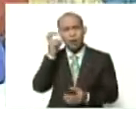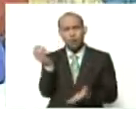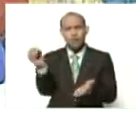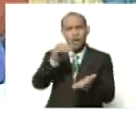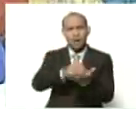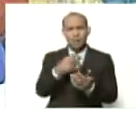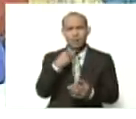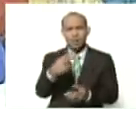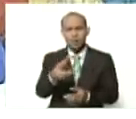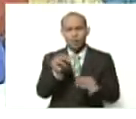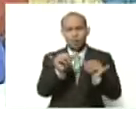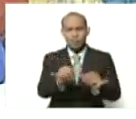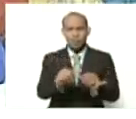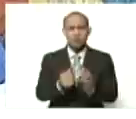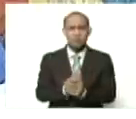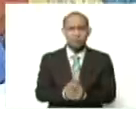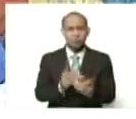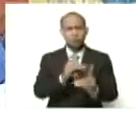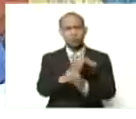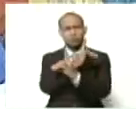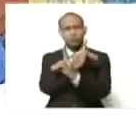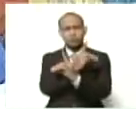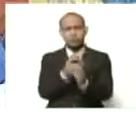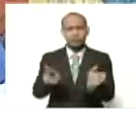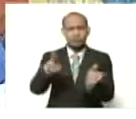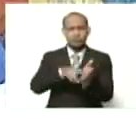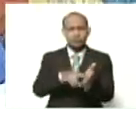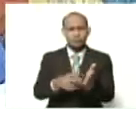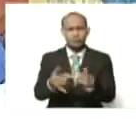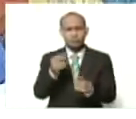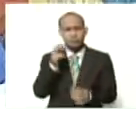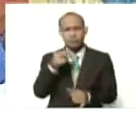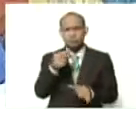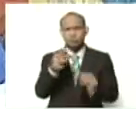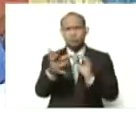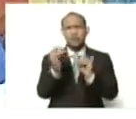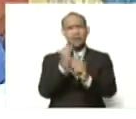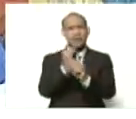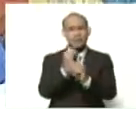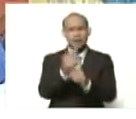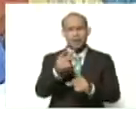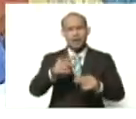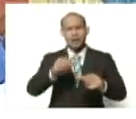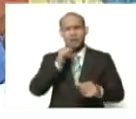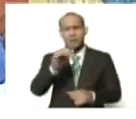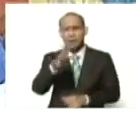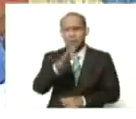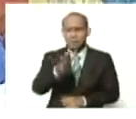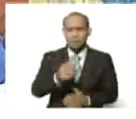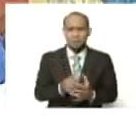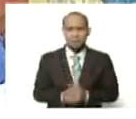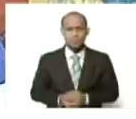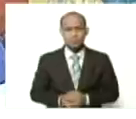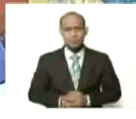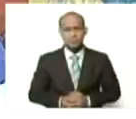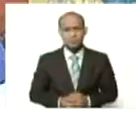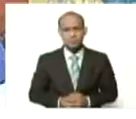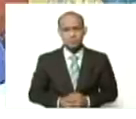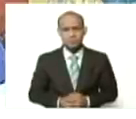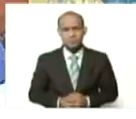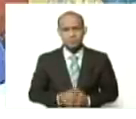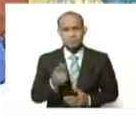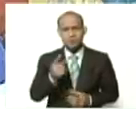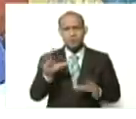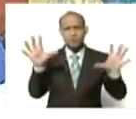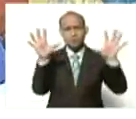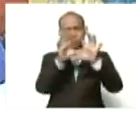hace un repetition feedback, se hace una repetición del feedback y se